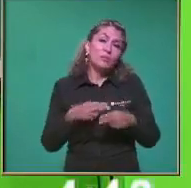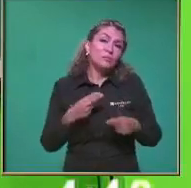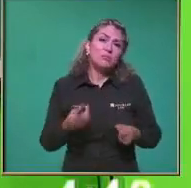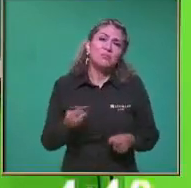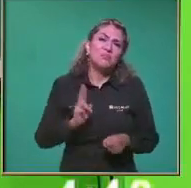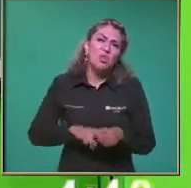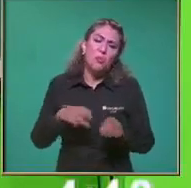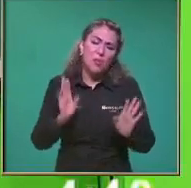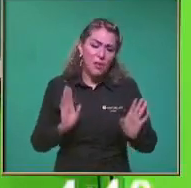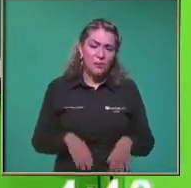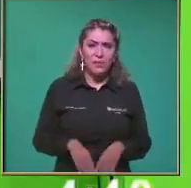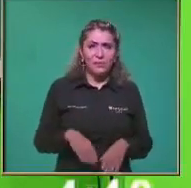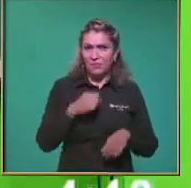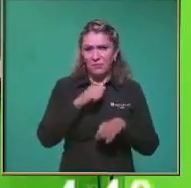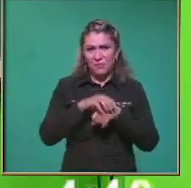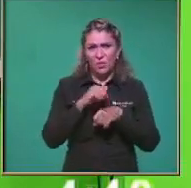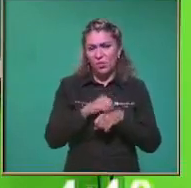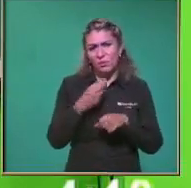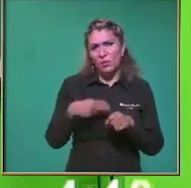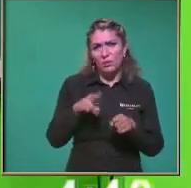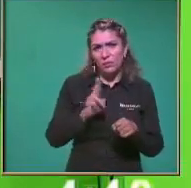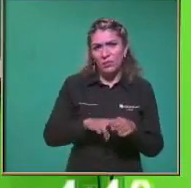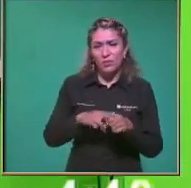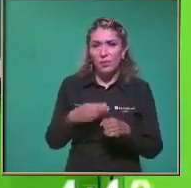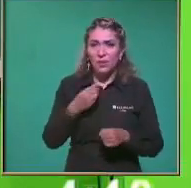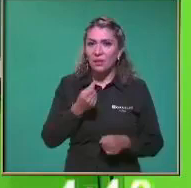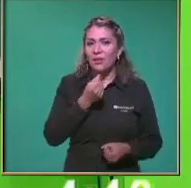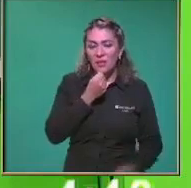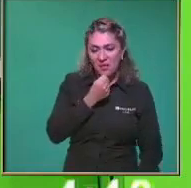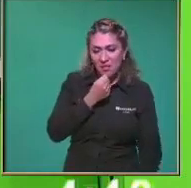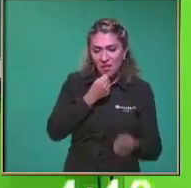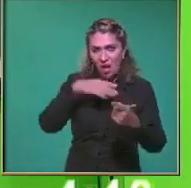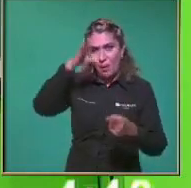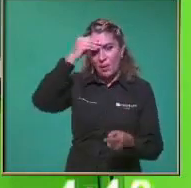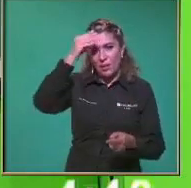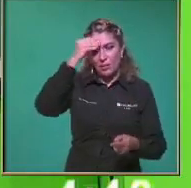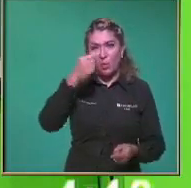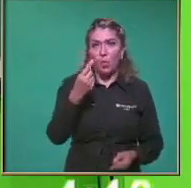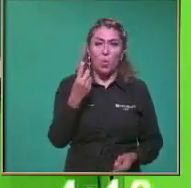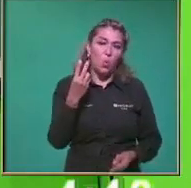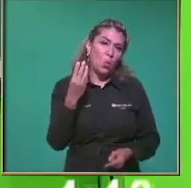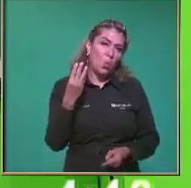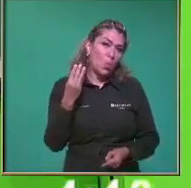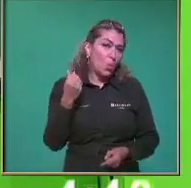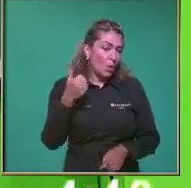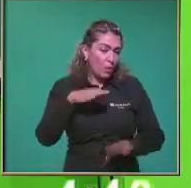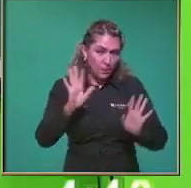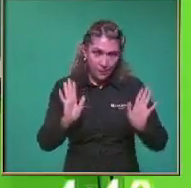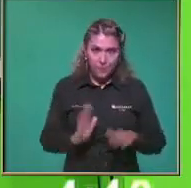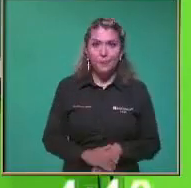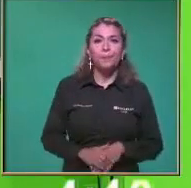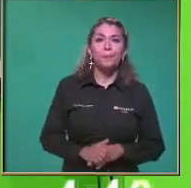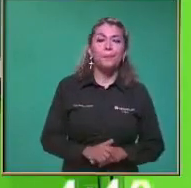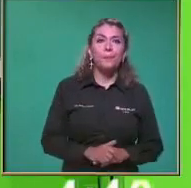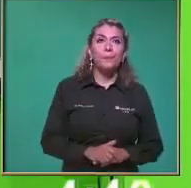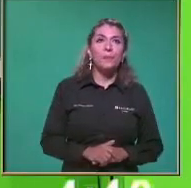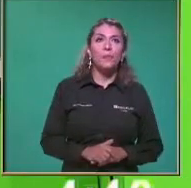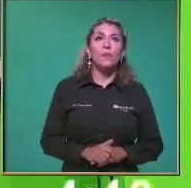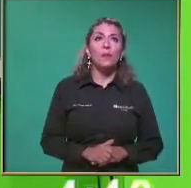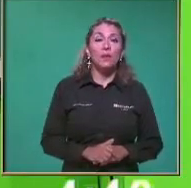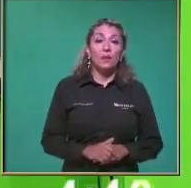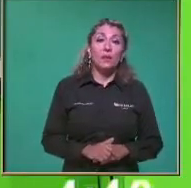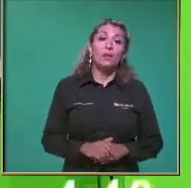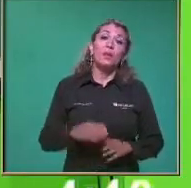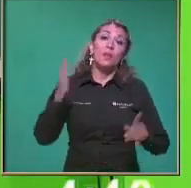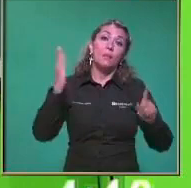que naturalmente cuento, o sea, los que nos enseñaron desde chiquitos, 1, 2, 3, 4, 5, 6, etcétera. ¿Sí? Muy bien. El